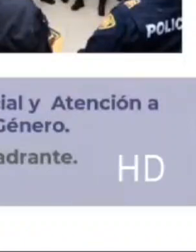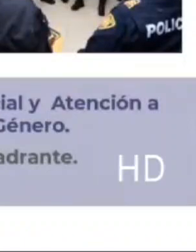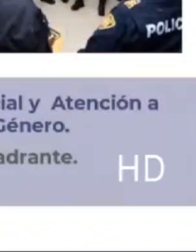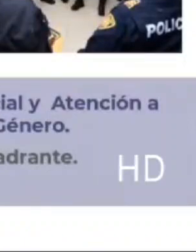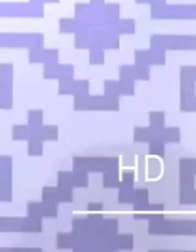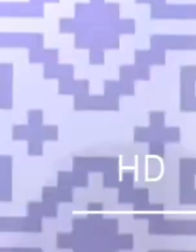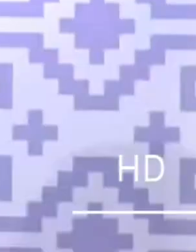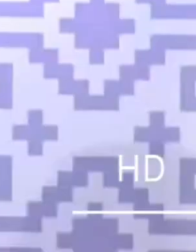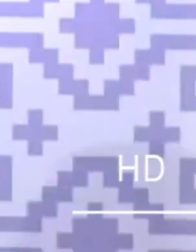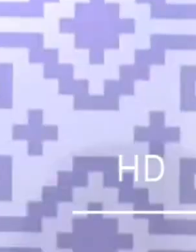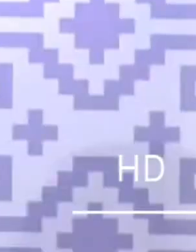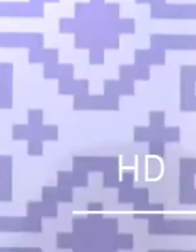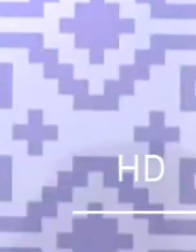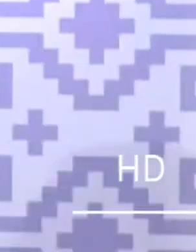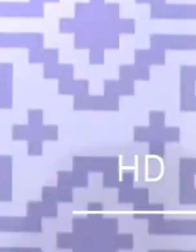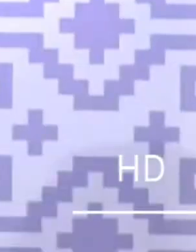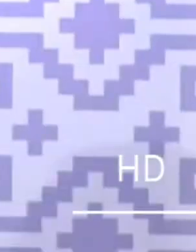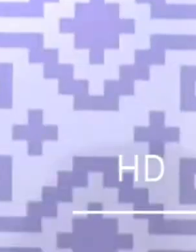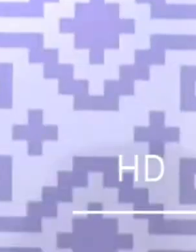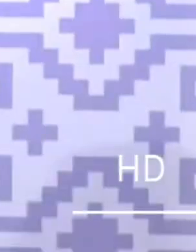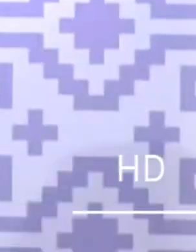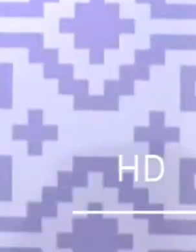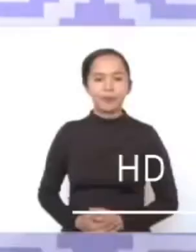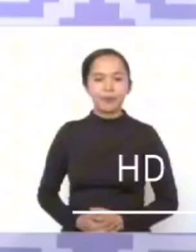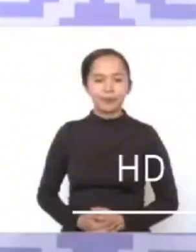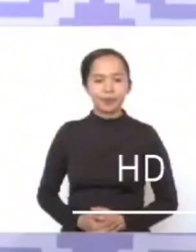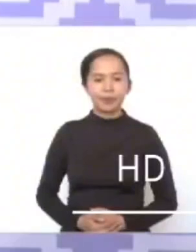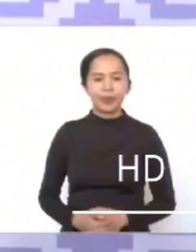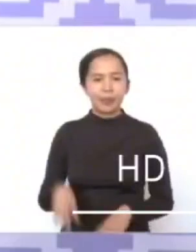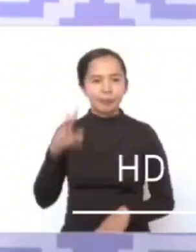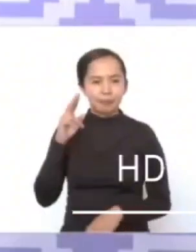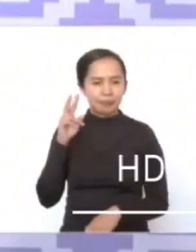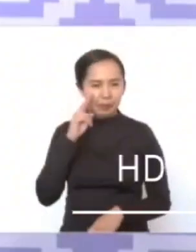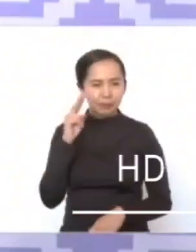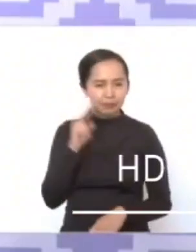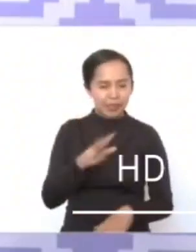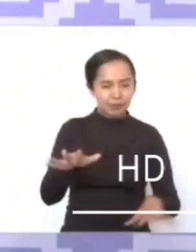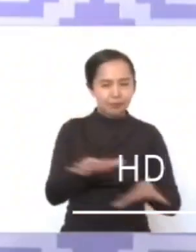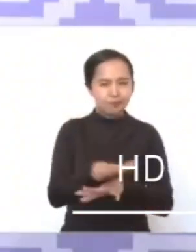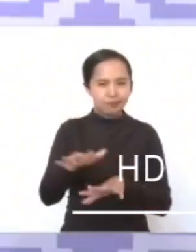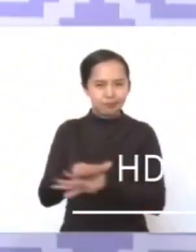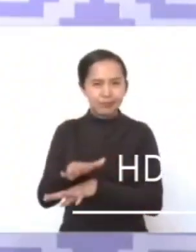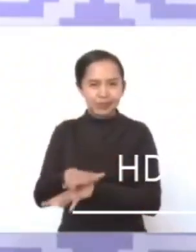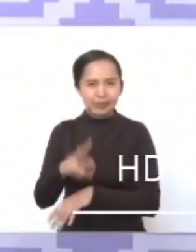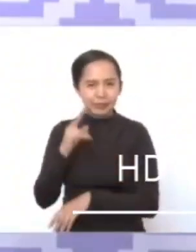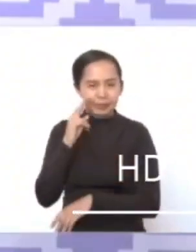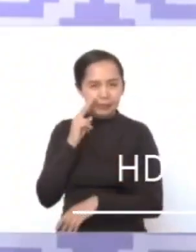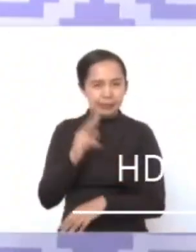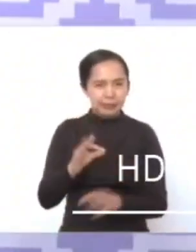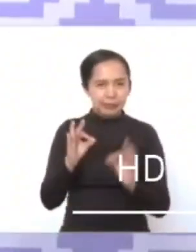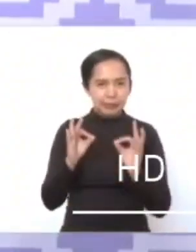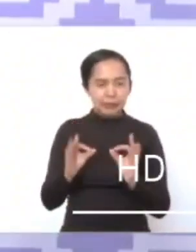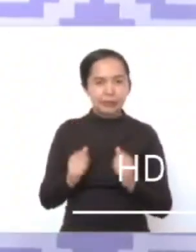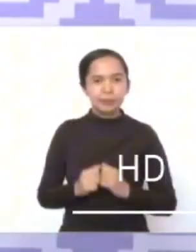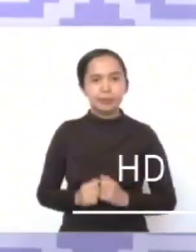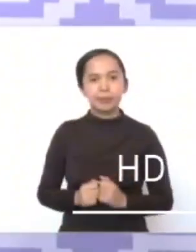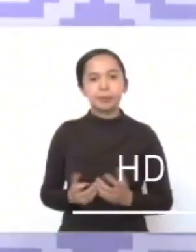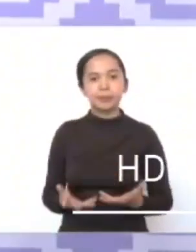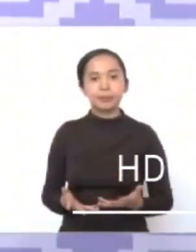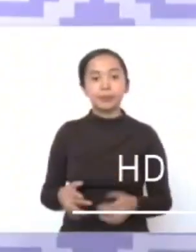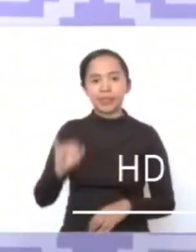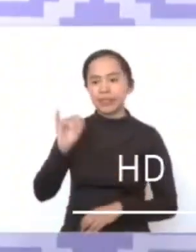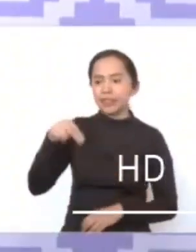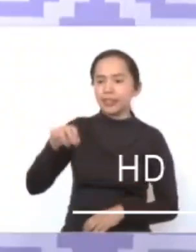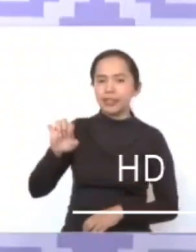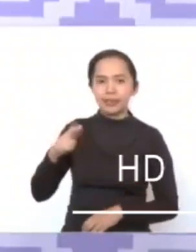estos esfuerzos no han sido en vano, pues el cambio en la atención brindada ha sido evidente y reconocida por la ciudadanía. De acuerdo al